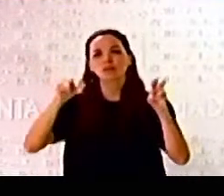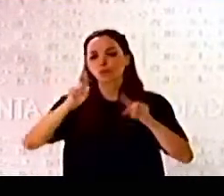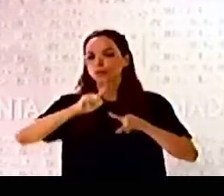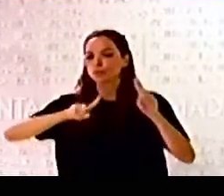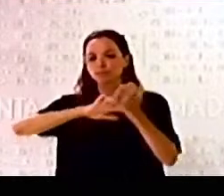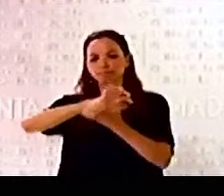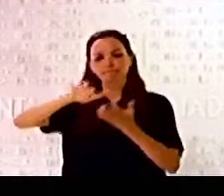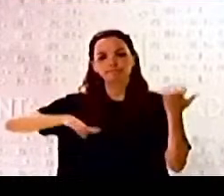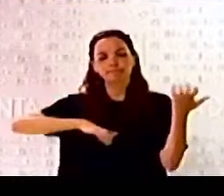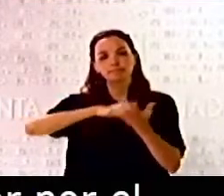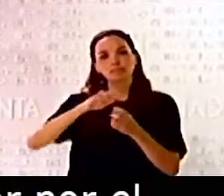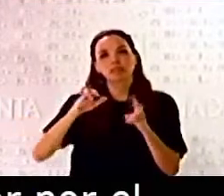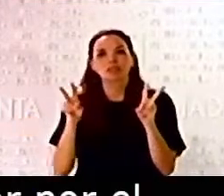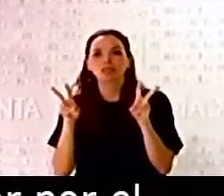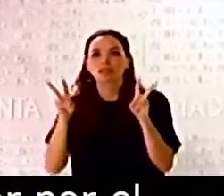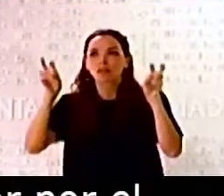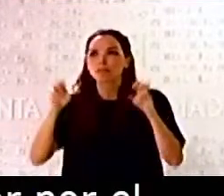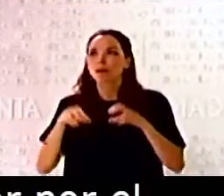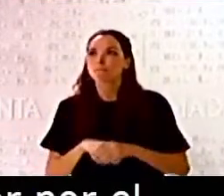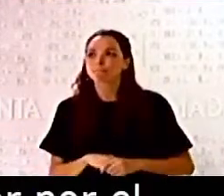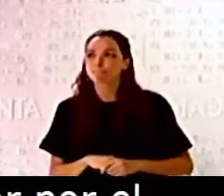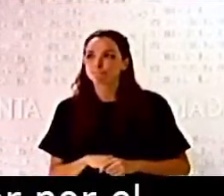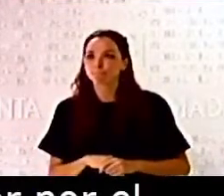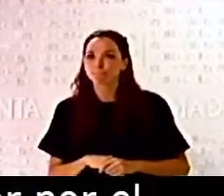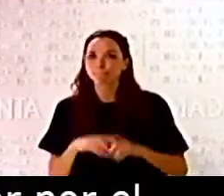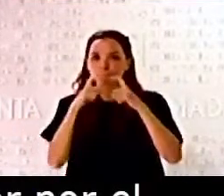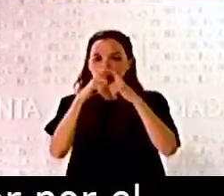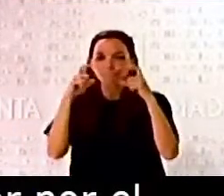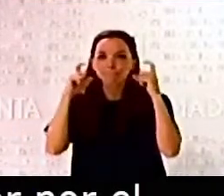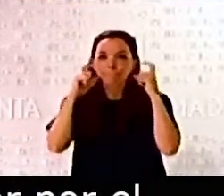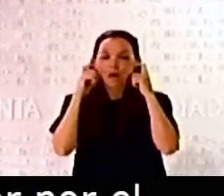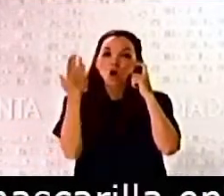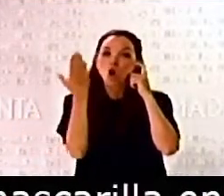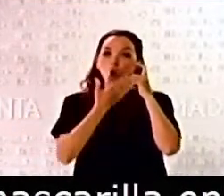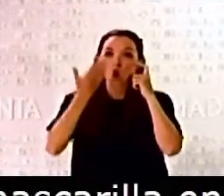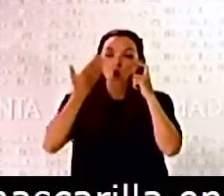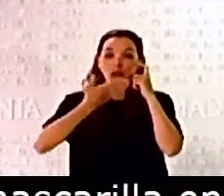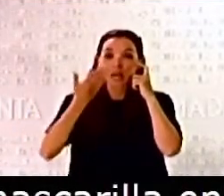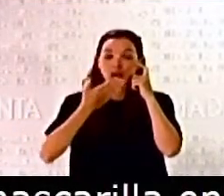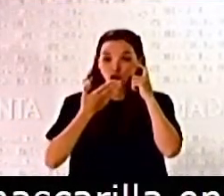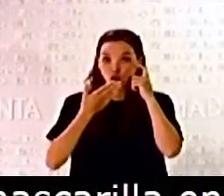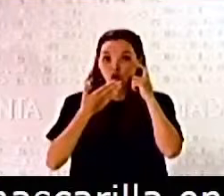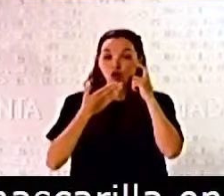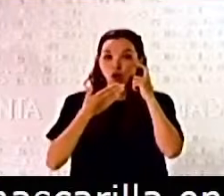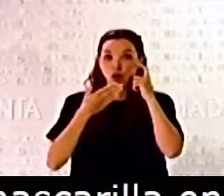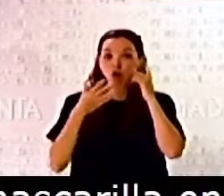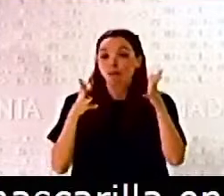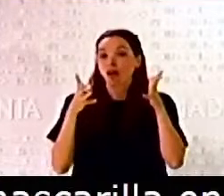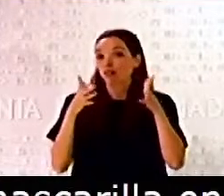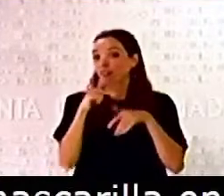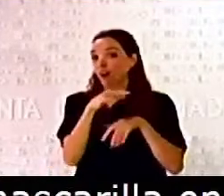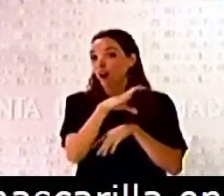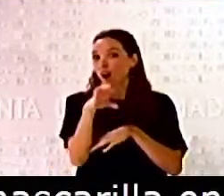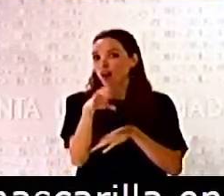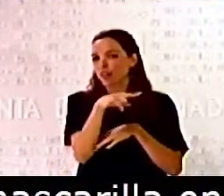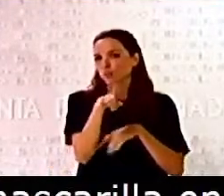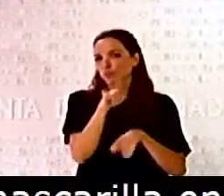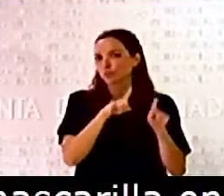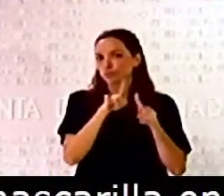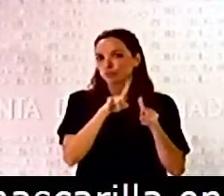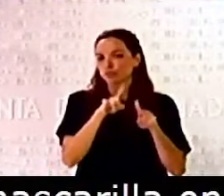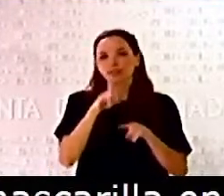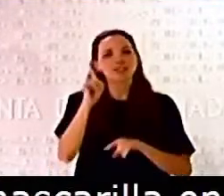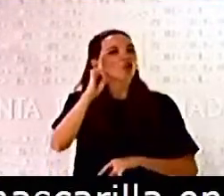habido sobre las mascarillas en el colegio Alba Plata de Cáceres, No sé si considera